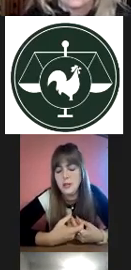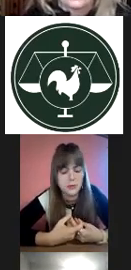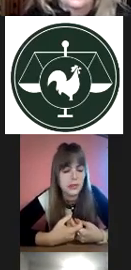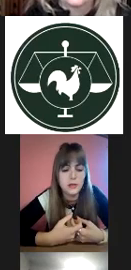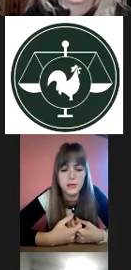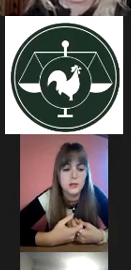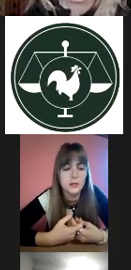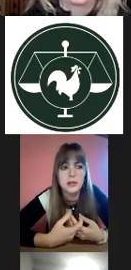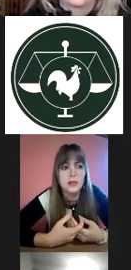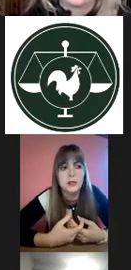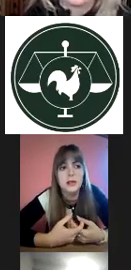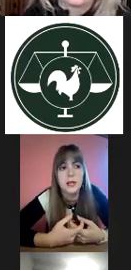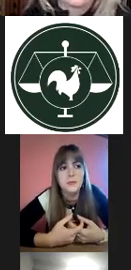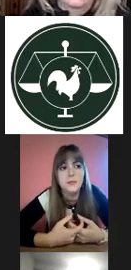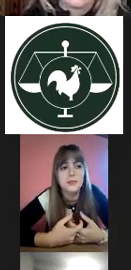es enorme, enorme, enorme.